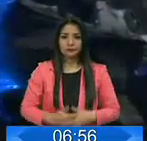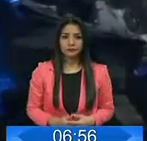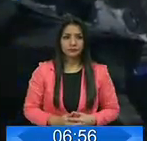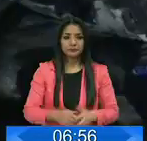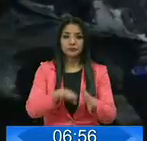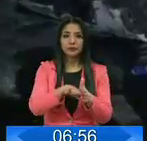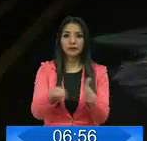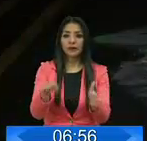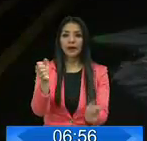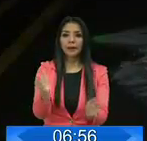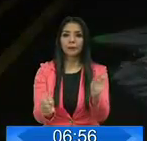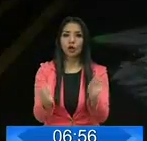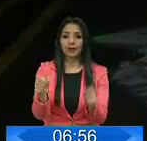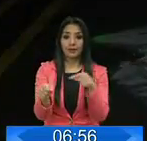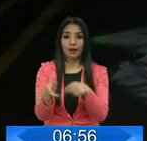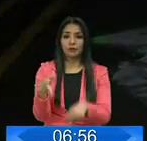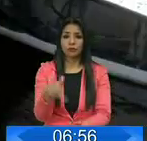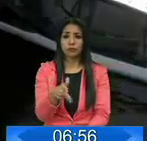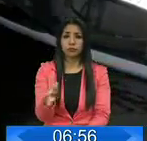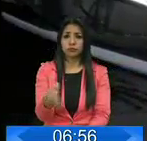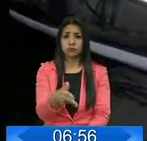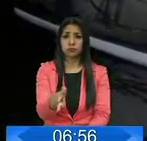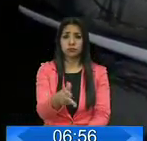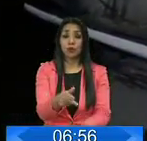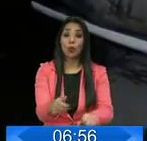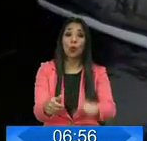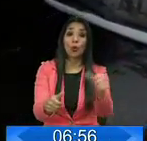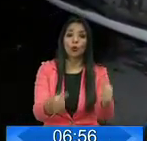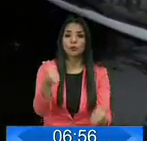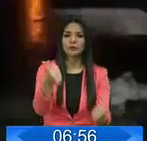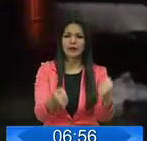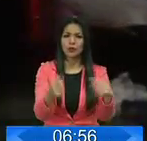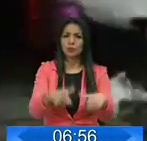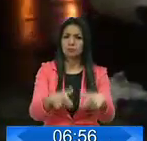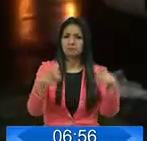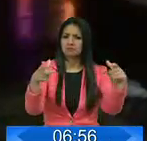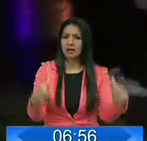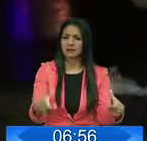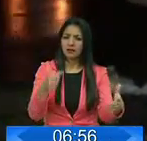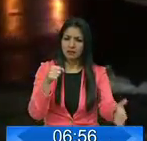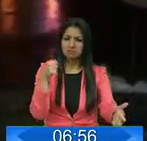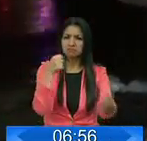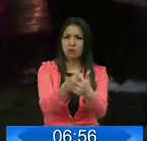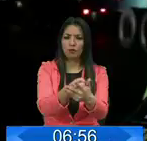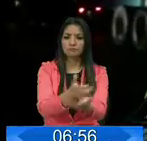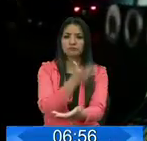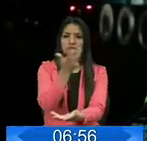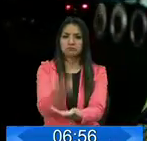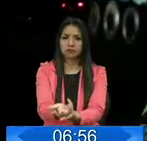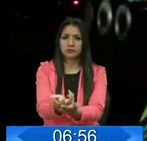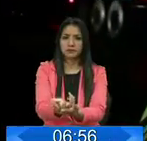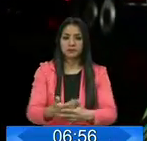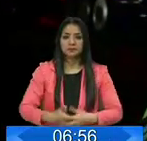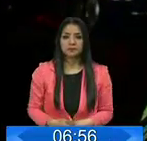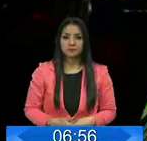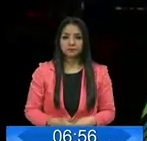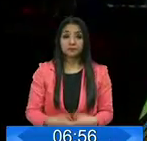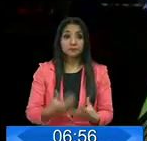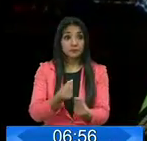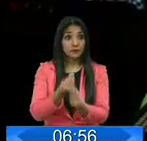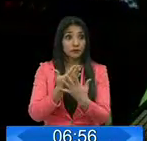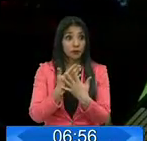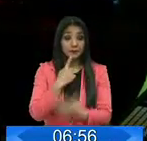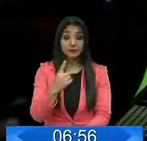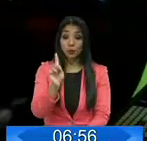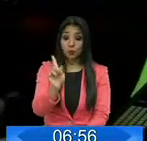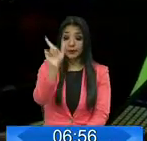se desplazaba el hoy fallecido habría chocado con otro vehículo de mayor tamaño, para luego volcarse. Sí, según lo que se conoce, solo la persona que